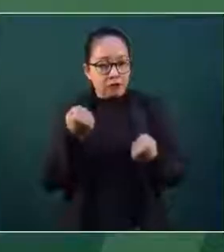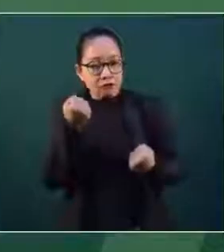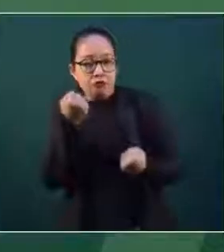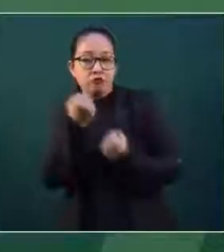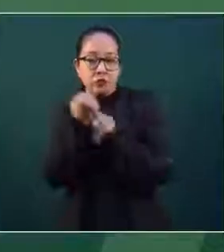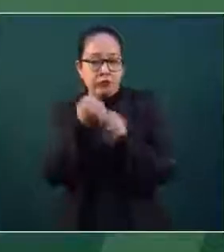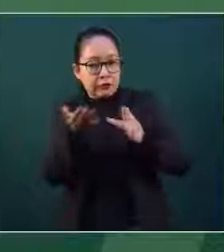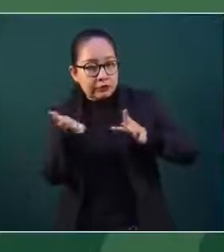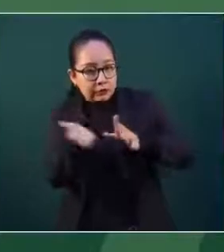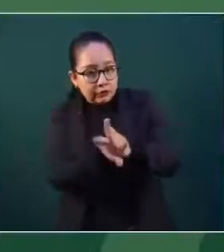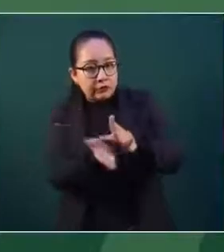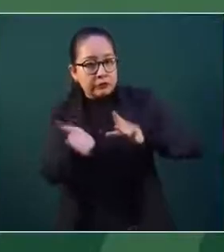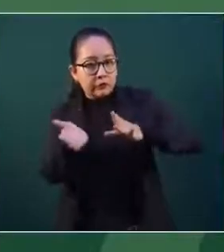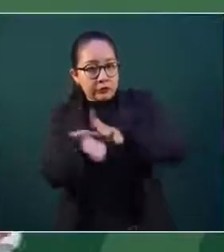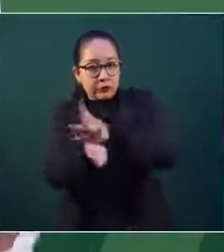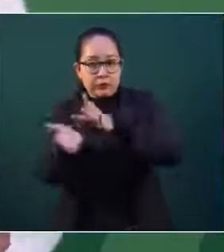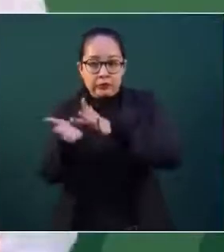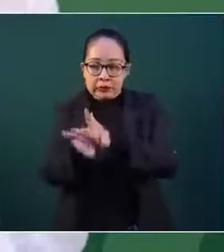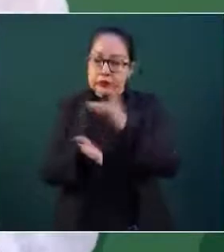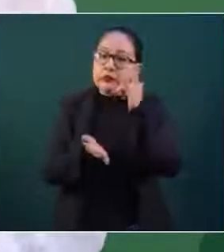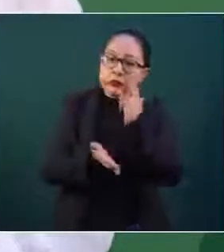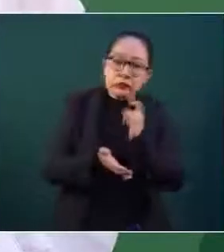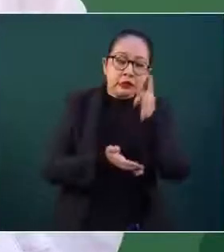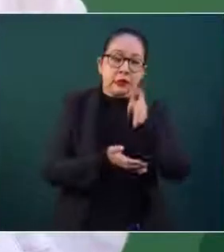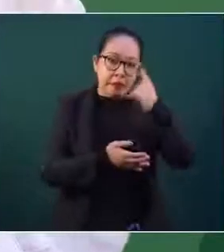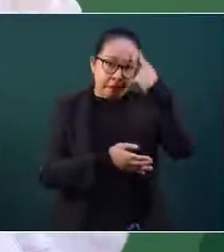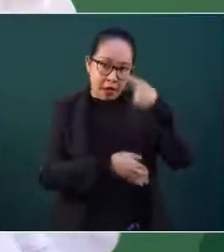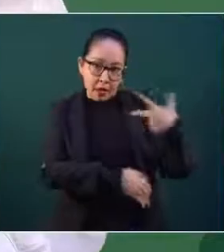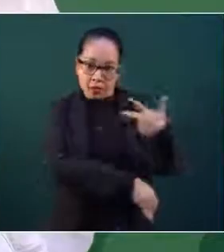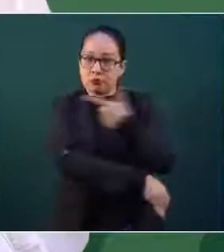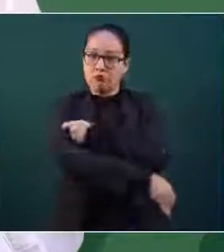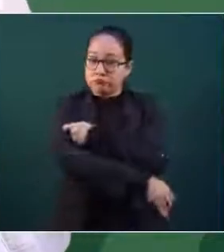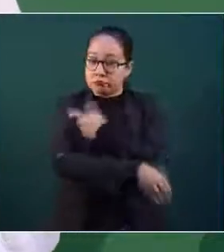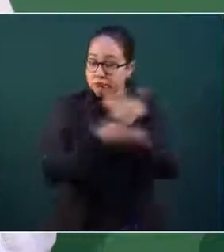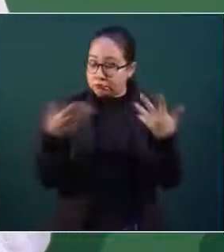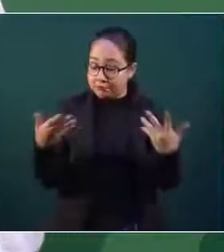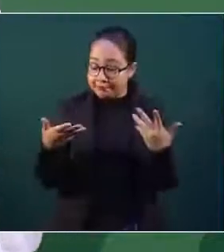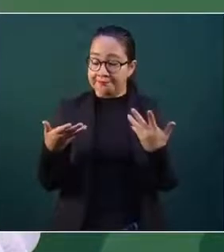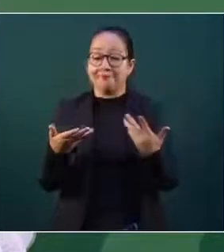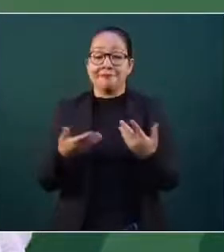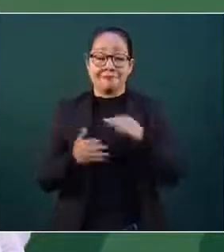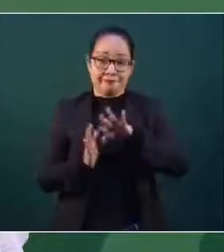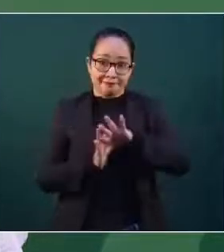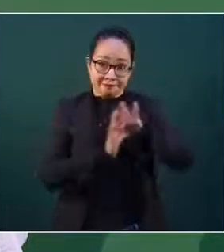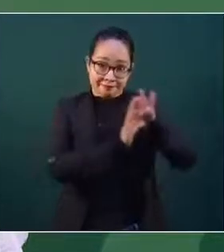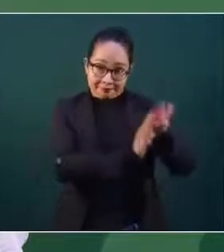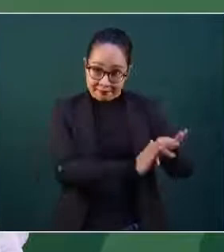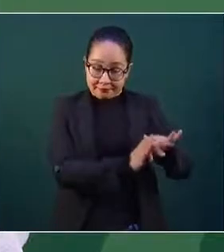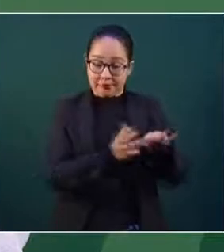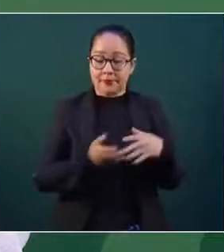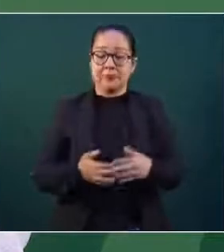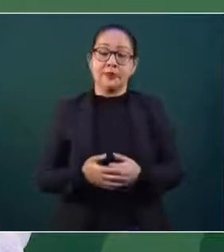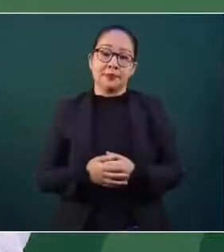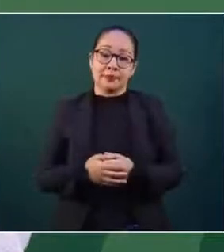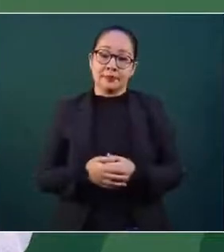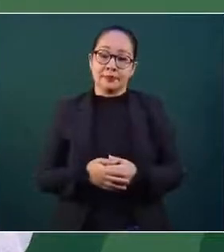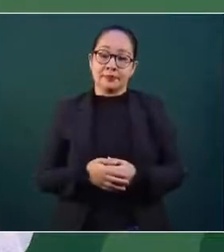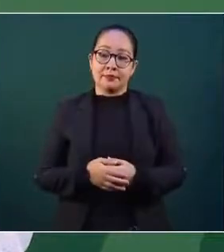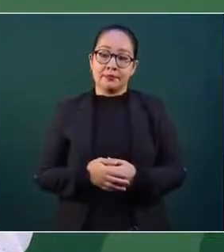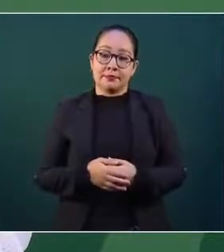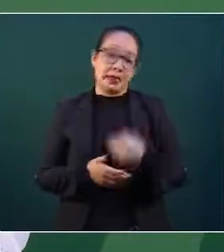reforzando toda la estrategia de vacunación. Decir también de que